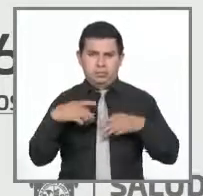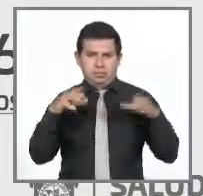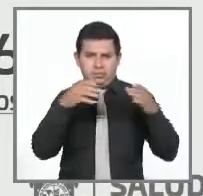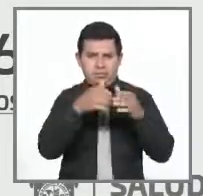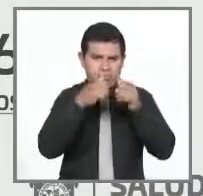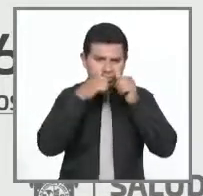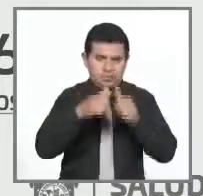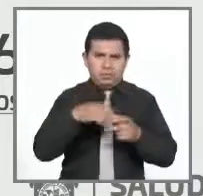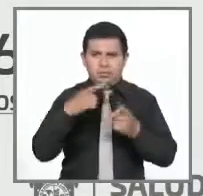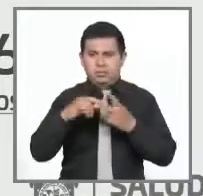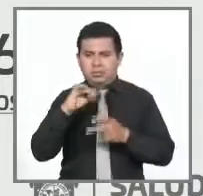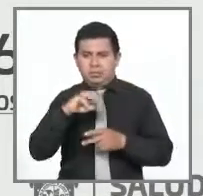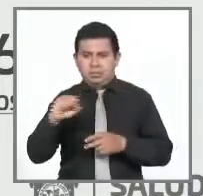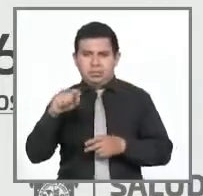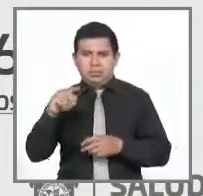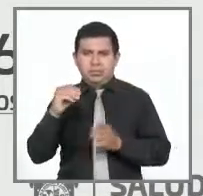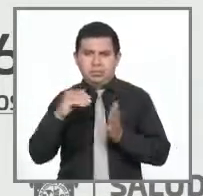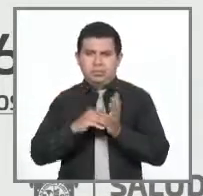teams